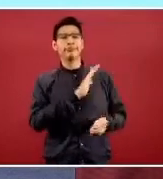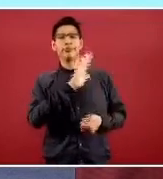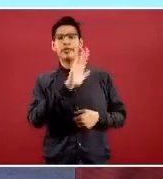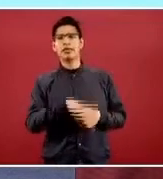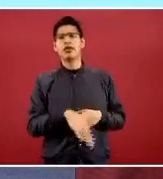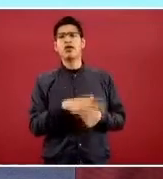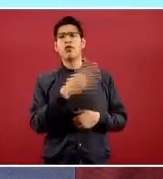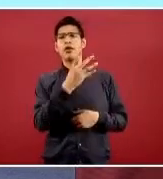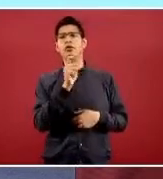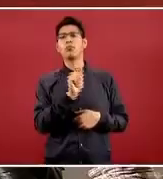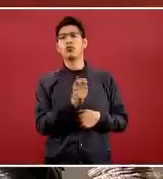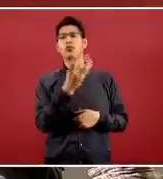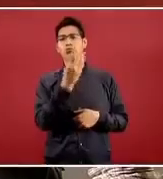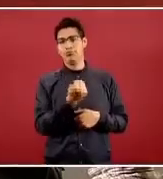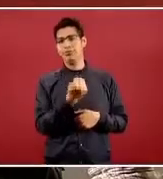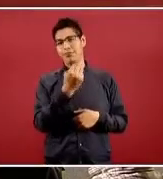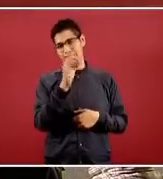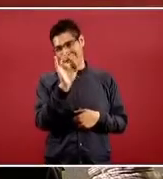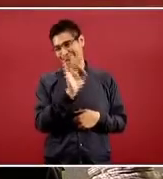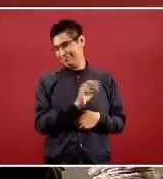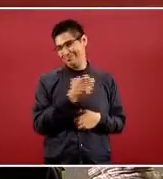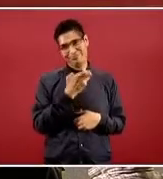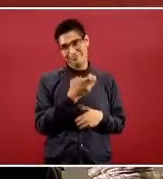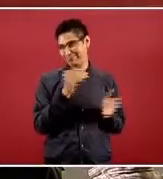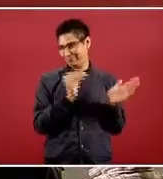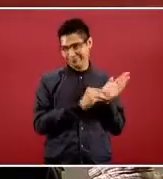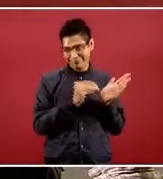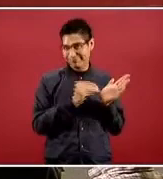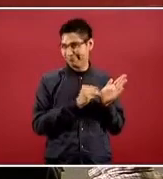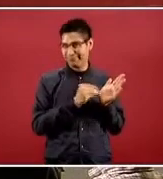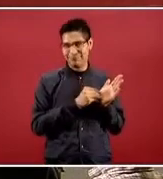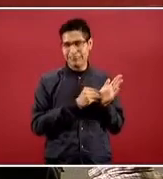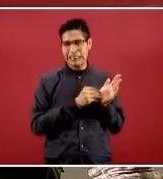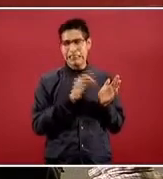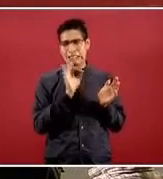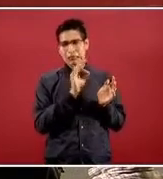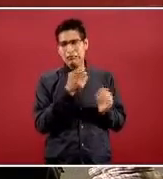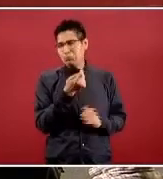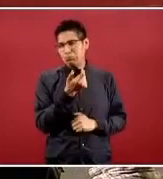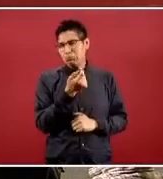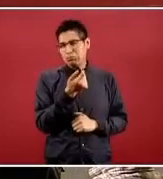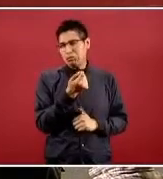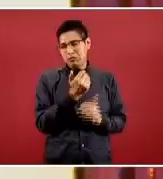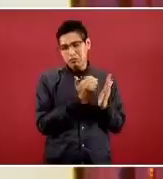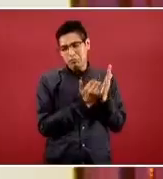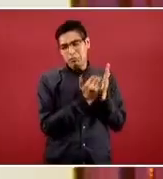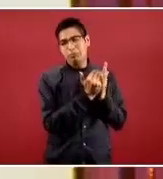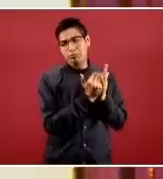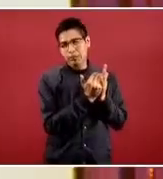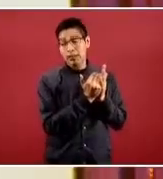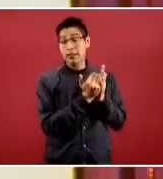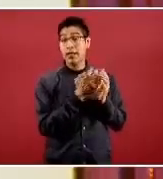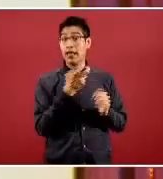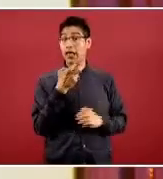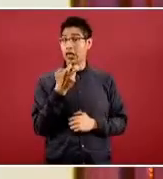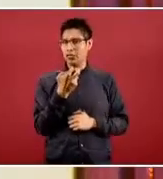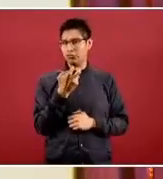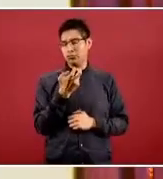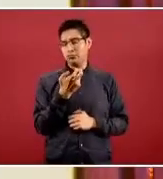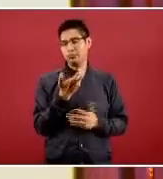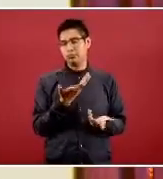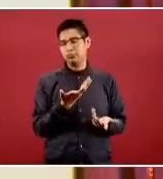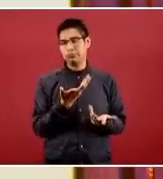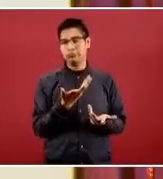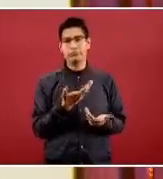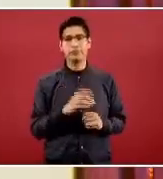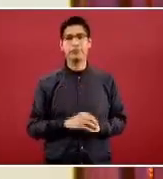4.9%, es una tasa también que se ha mantenido, aunque con incrementos ligeros, se ha mantenido en una tendencia ascendente en las